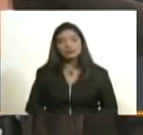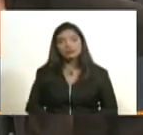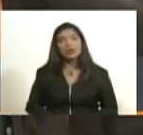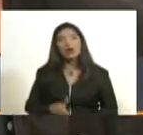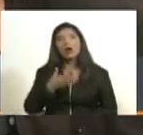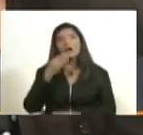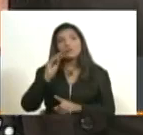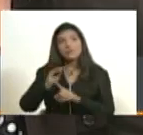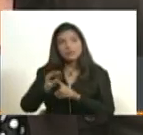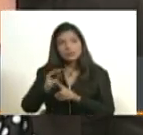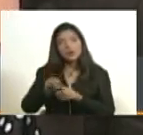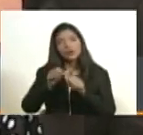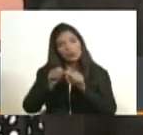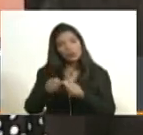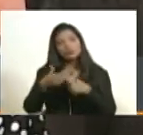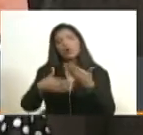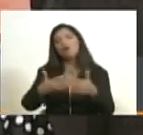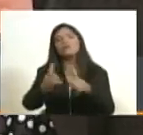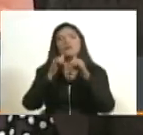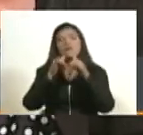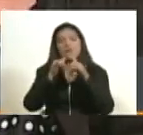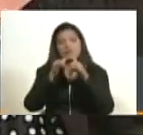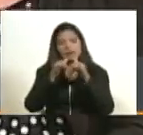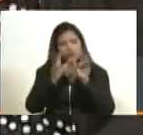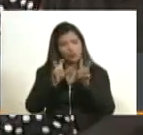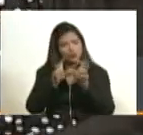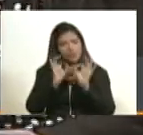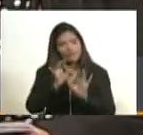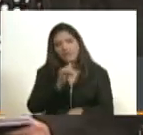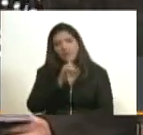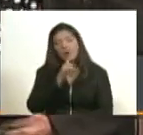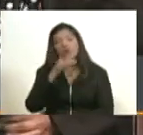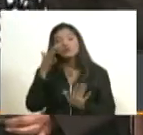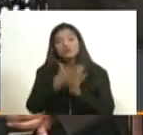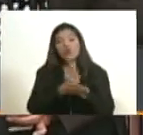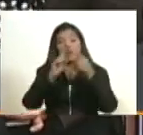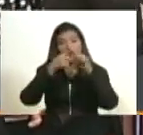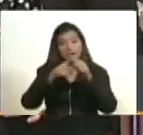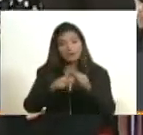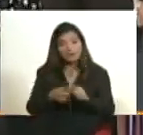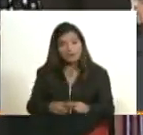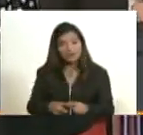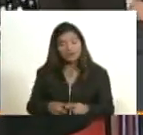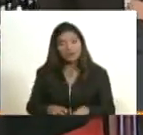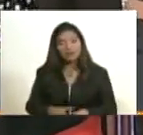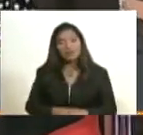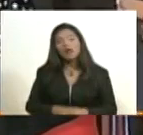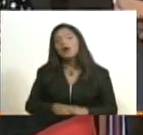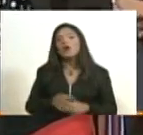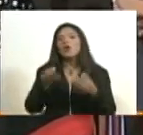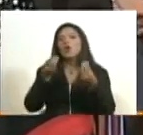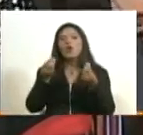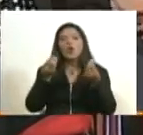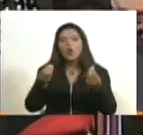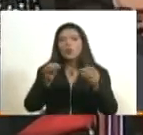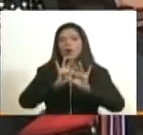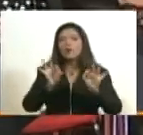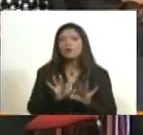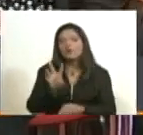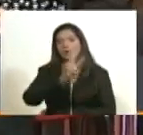anunciar y mantener la información actualizada sobre las cifras del comportamiento económico de